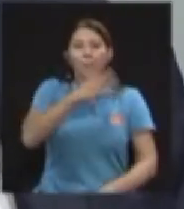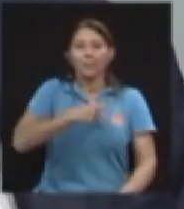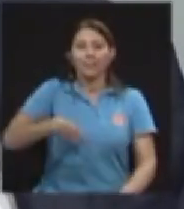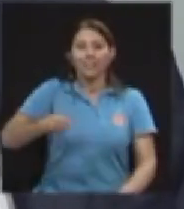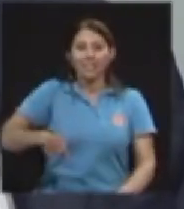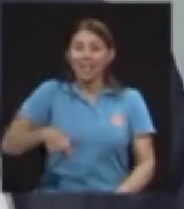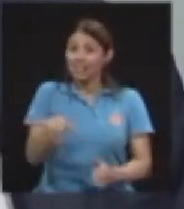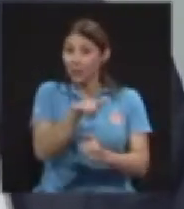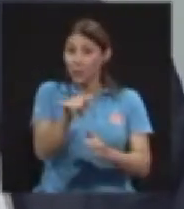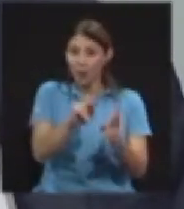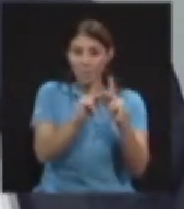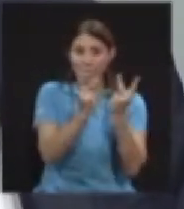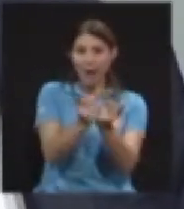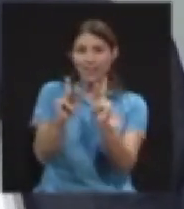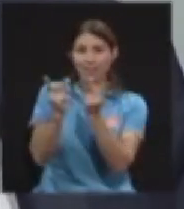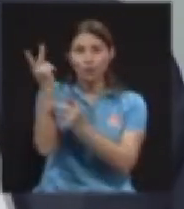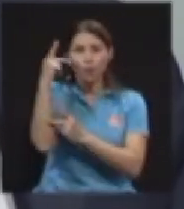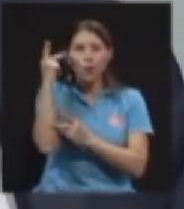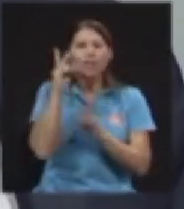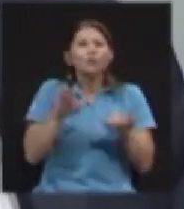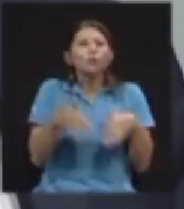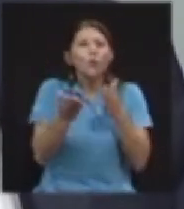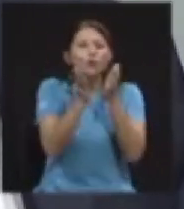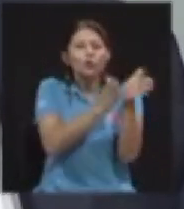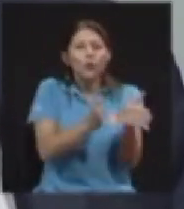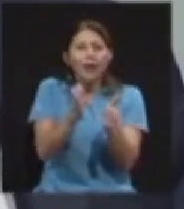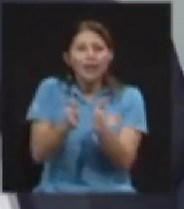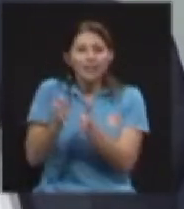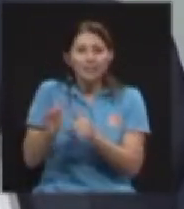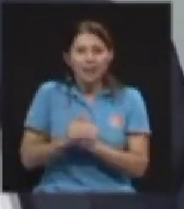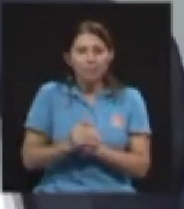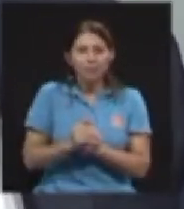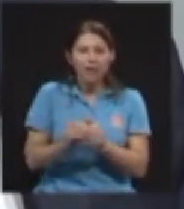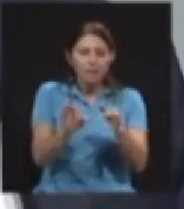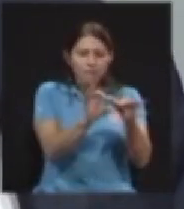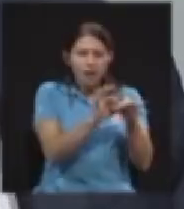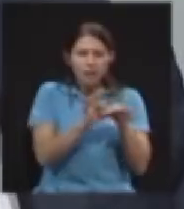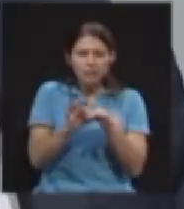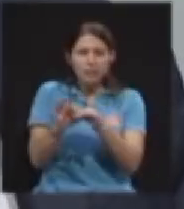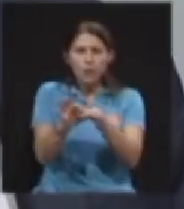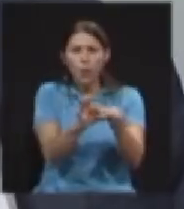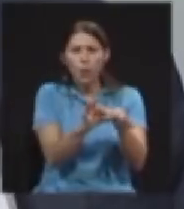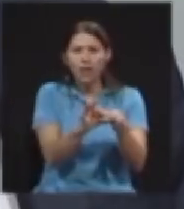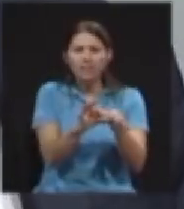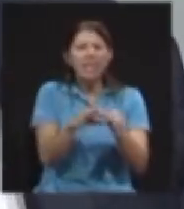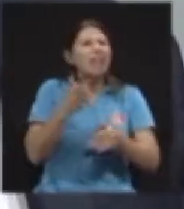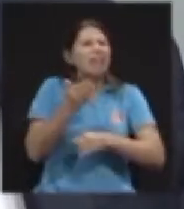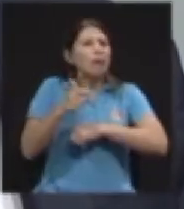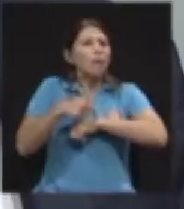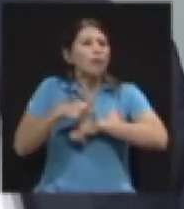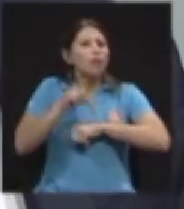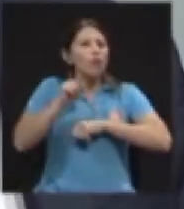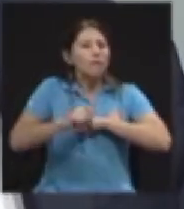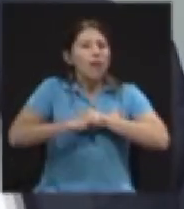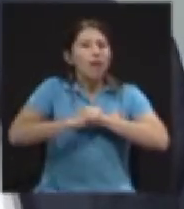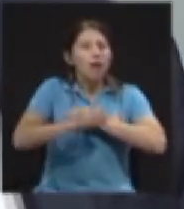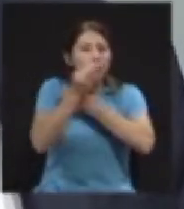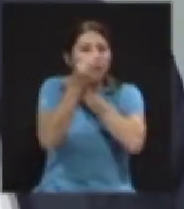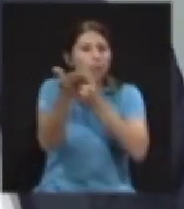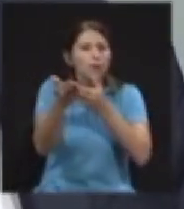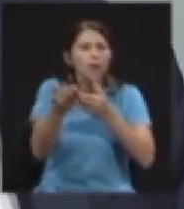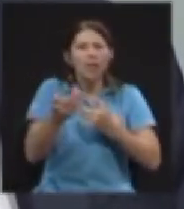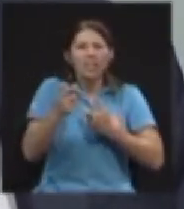las plataformas ideológicas, las interrelaciones que se dan uno u otro, cuándo sacar campaña política, etcétera, etcétera,